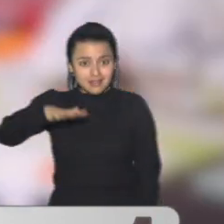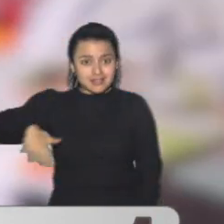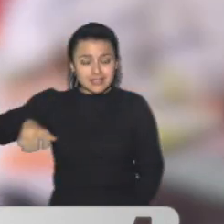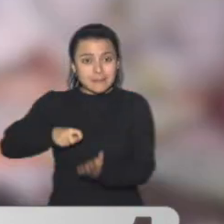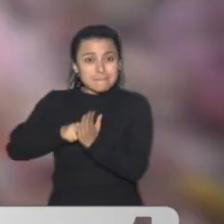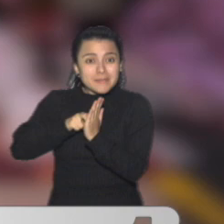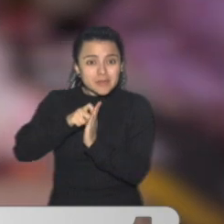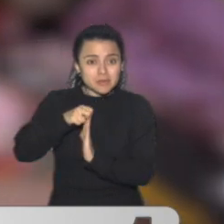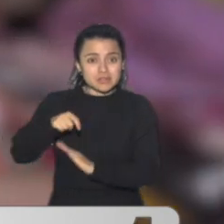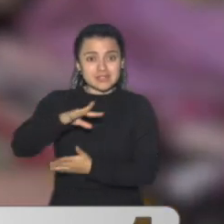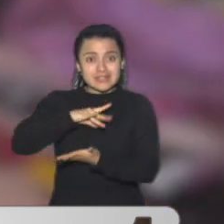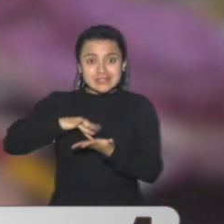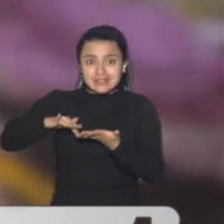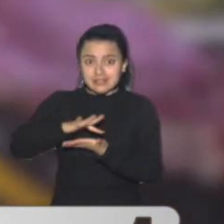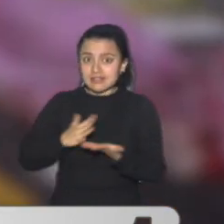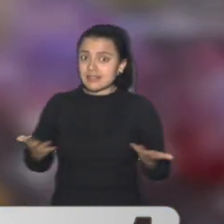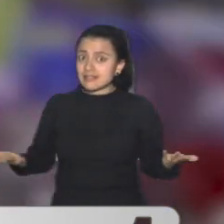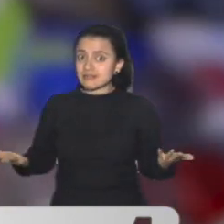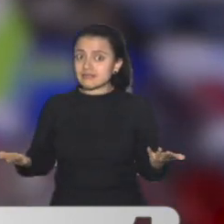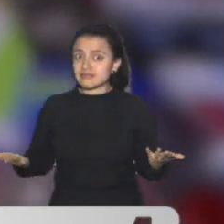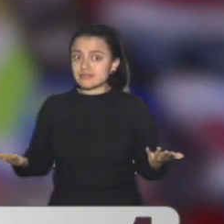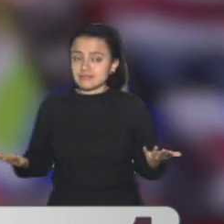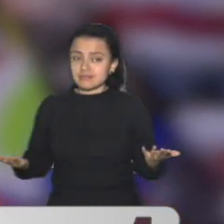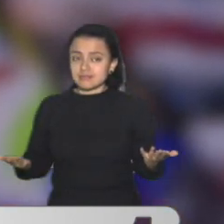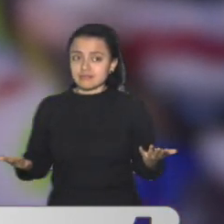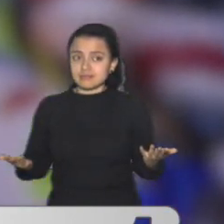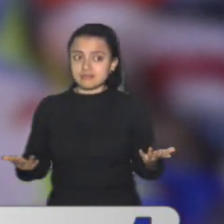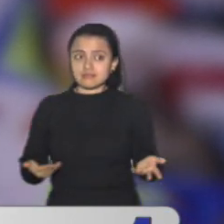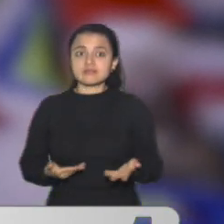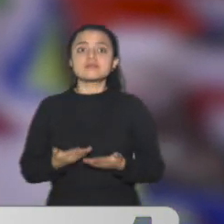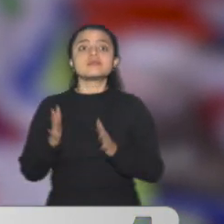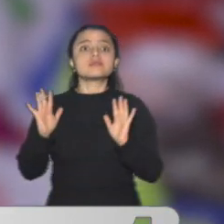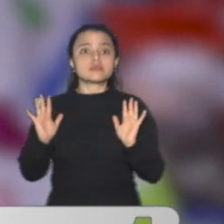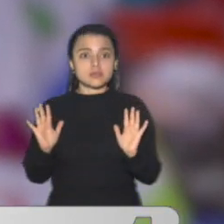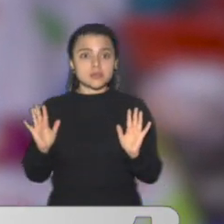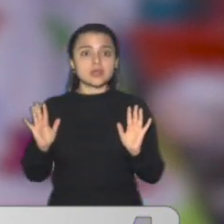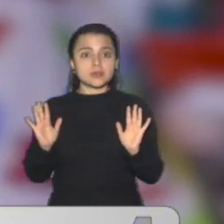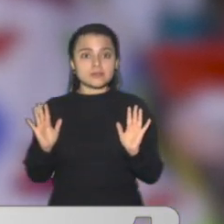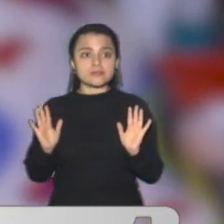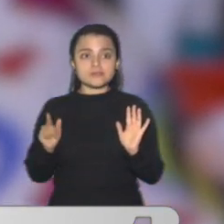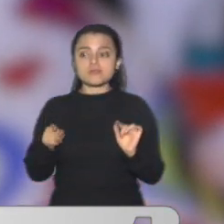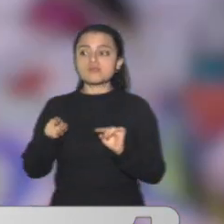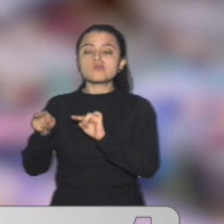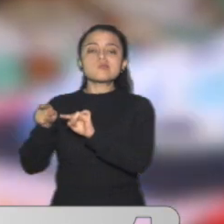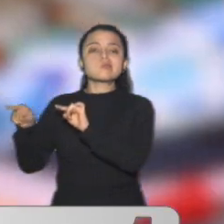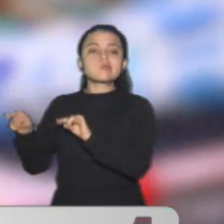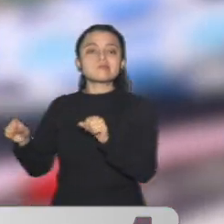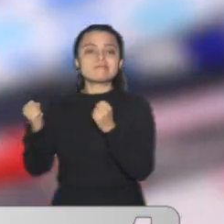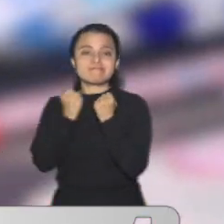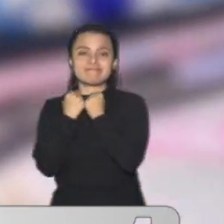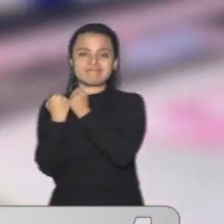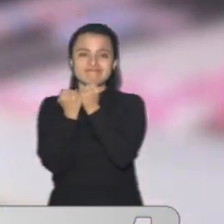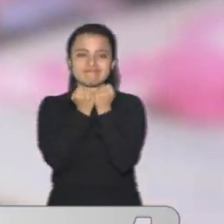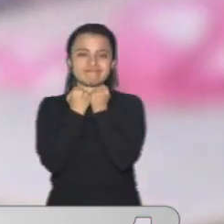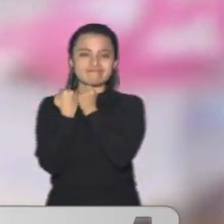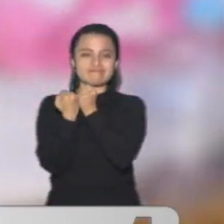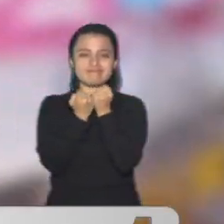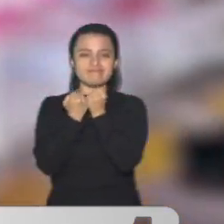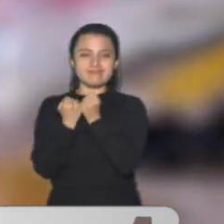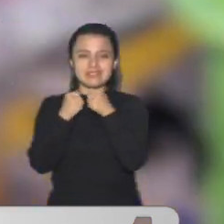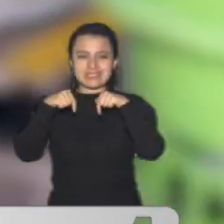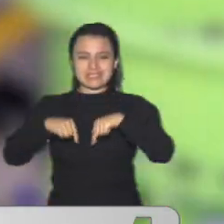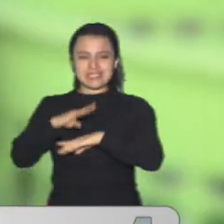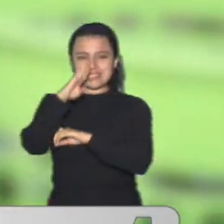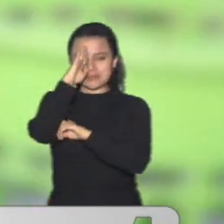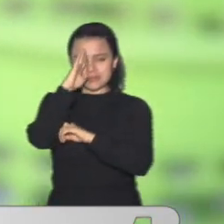para las autoridades en piedecuesta estos hechos son la consecuencia del hacinamiento que se vive en las estaciones de policía riñas